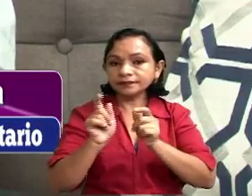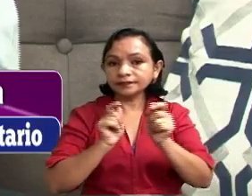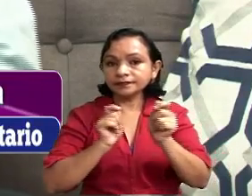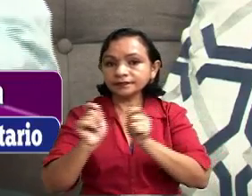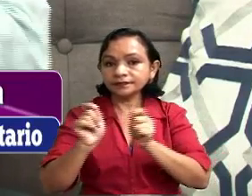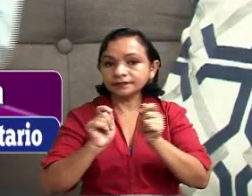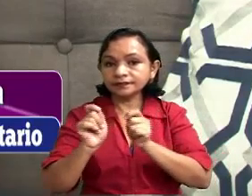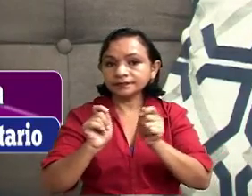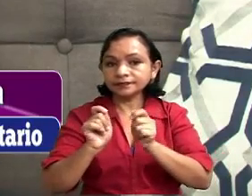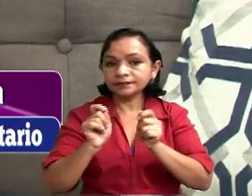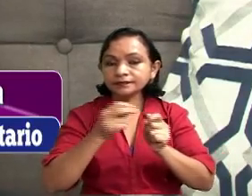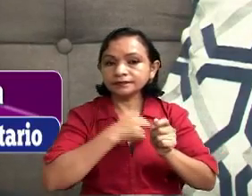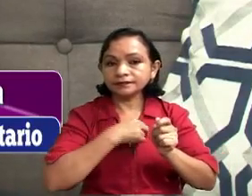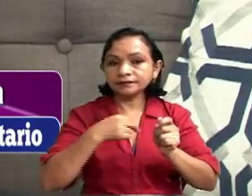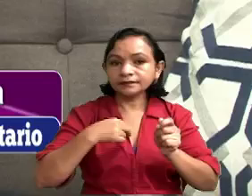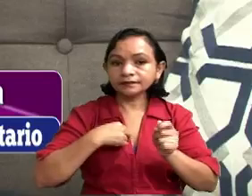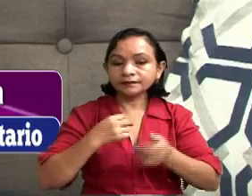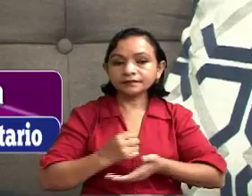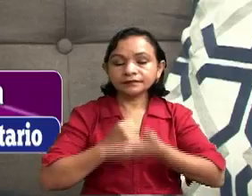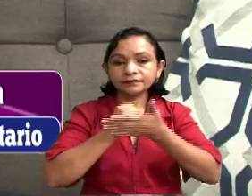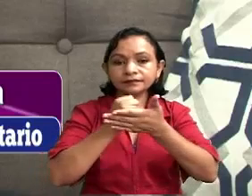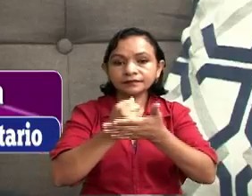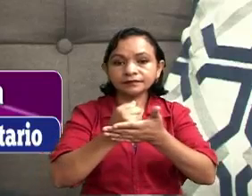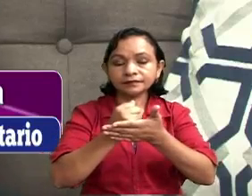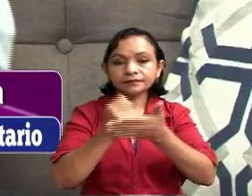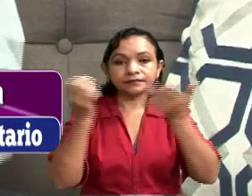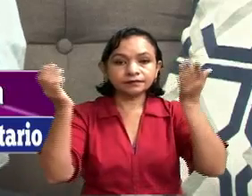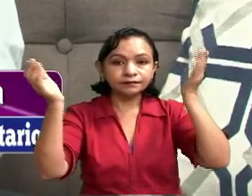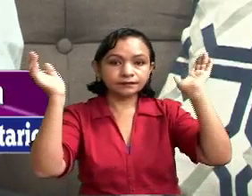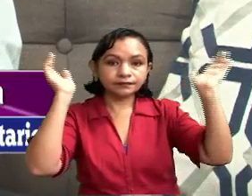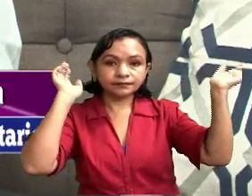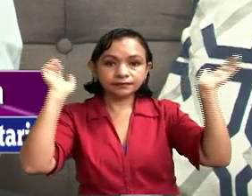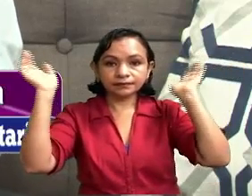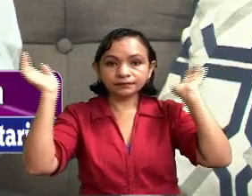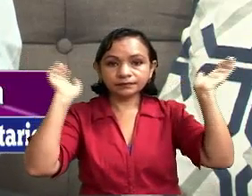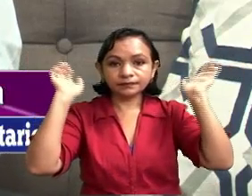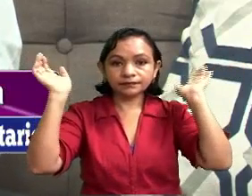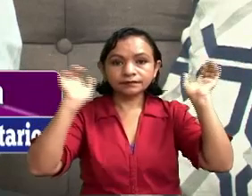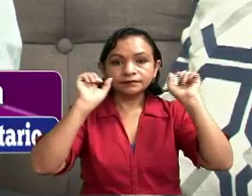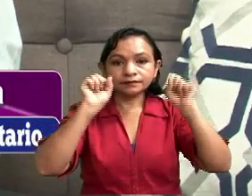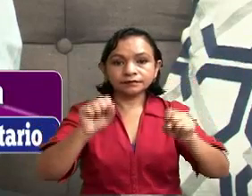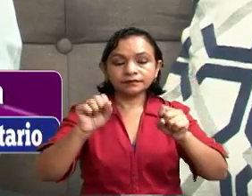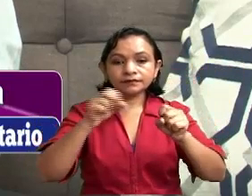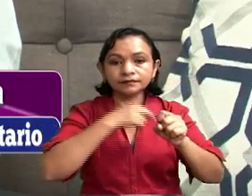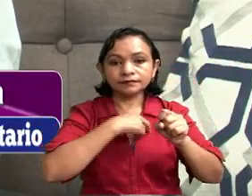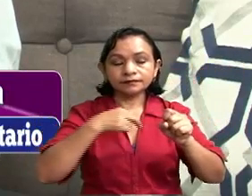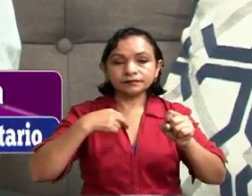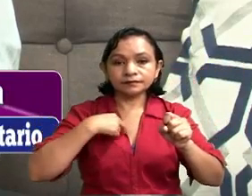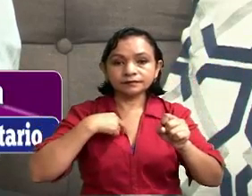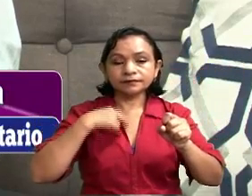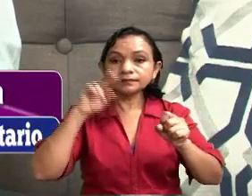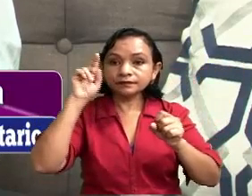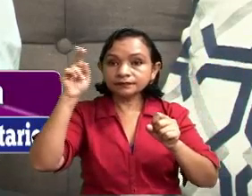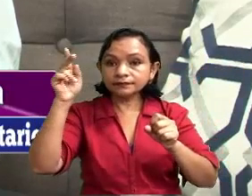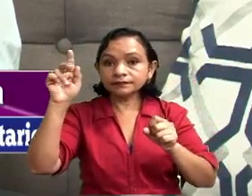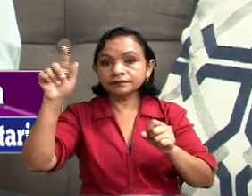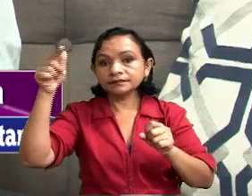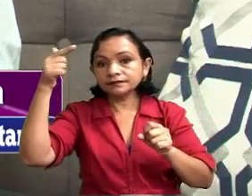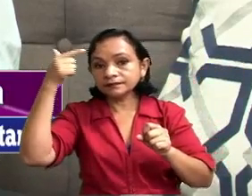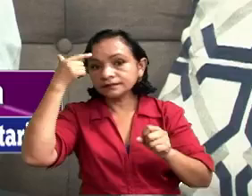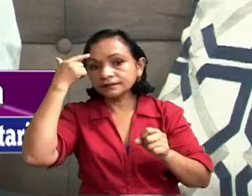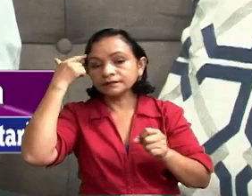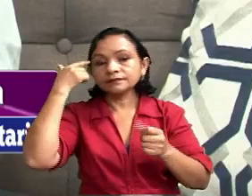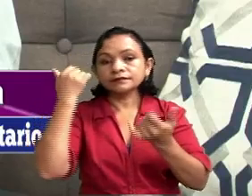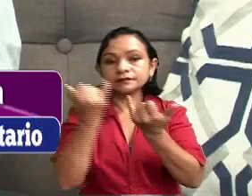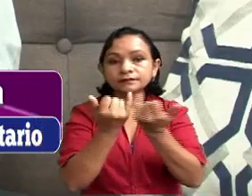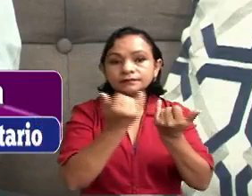y eso también ayuda a mantener la estabilidad en los mercados y a posibilitar otros procesos de inversión pública y también de inversión